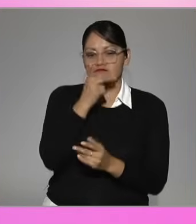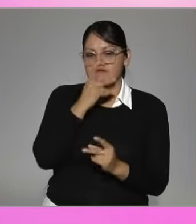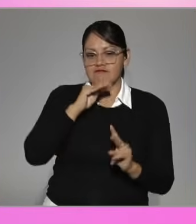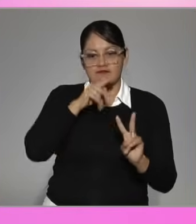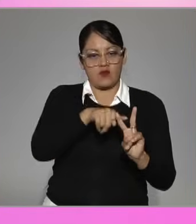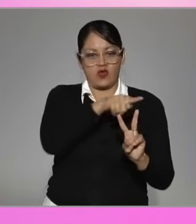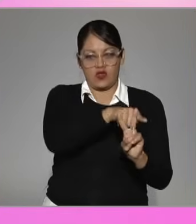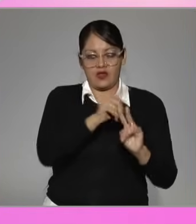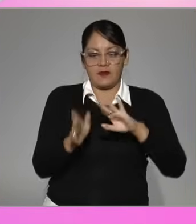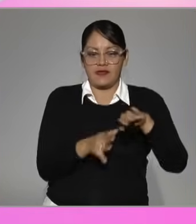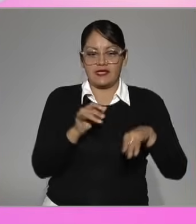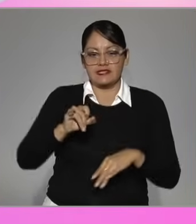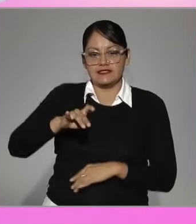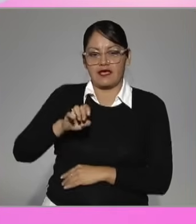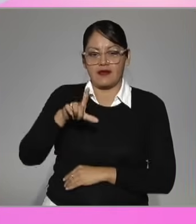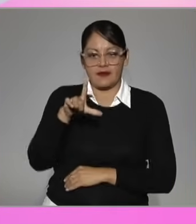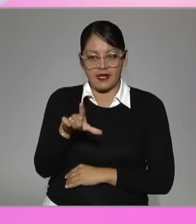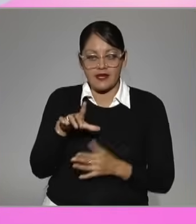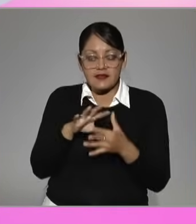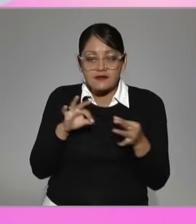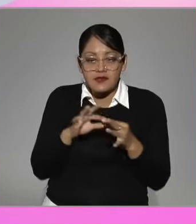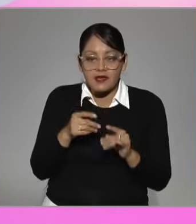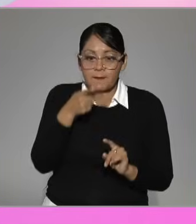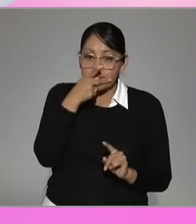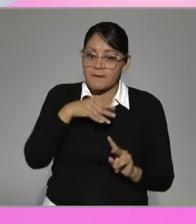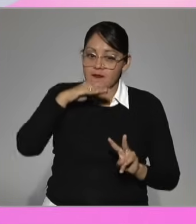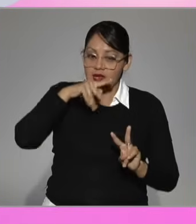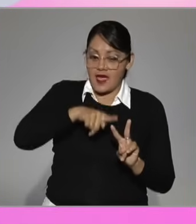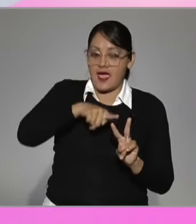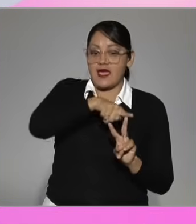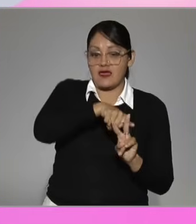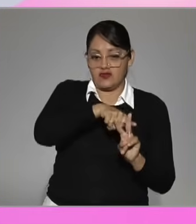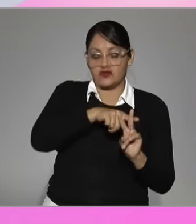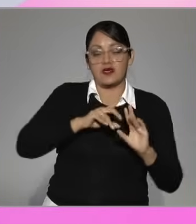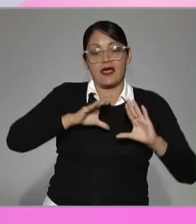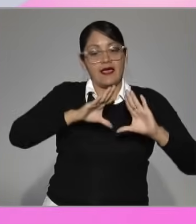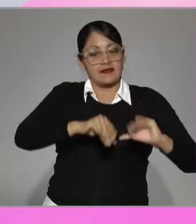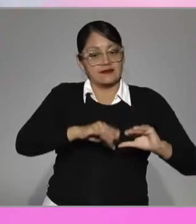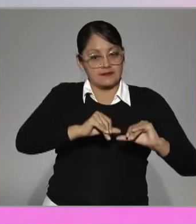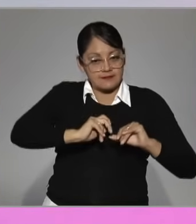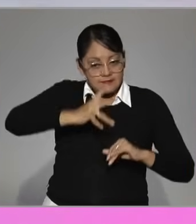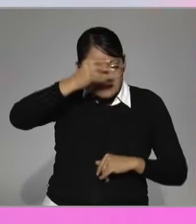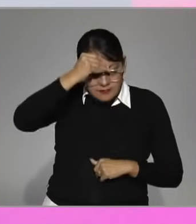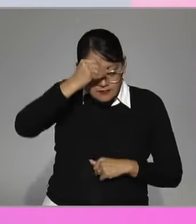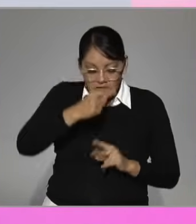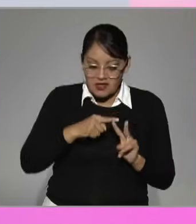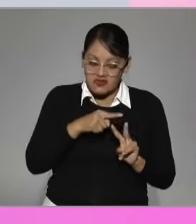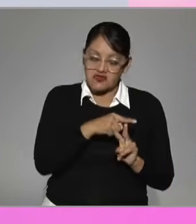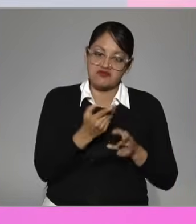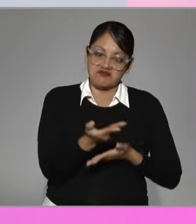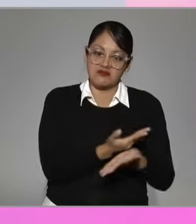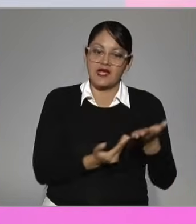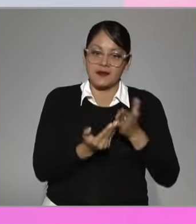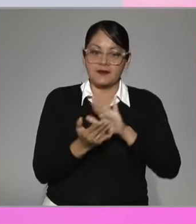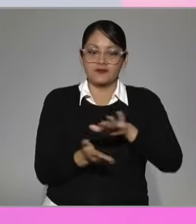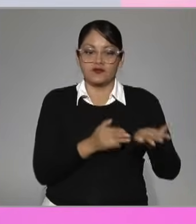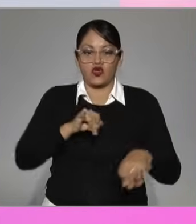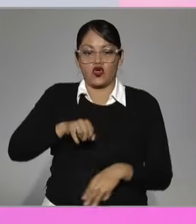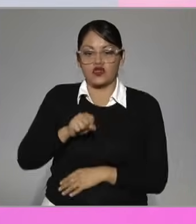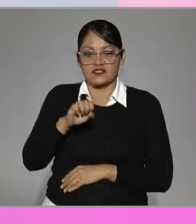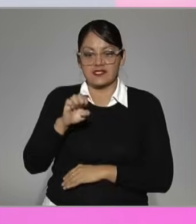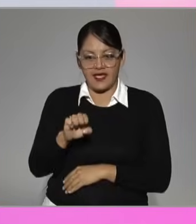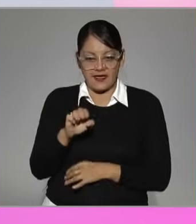de los padres o cuidadores primarios. La enseñanza, aprendizaje es compartida. José Alberto Palencia,